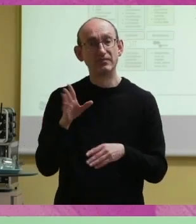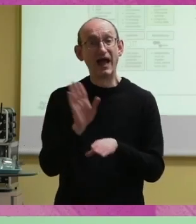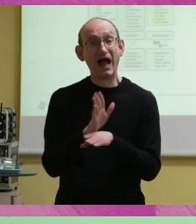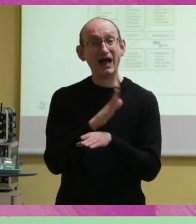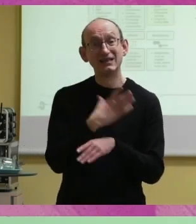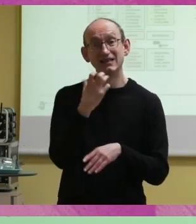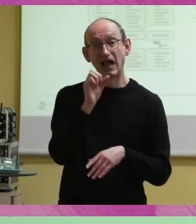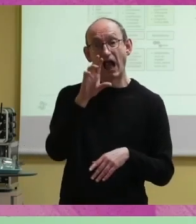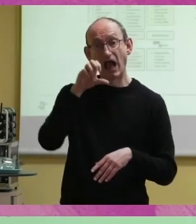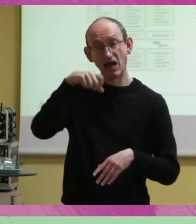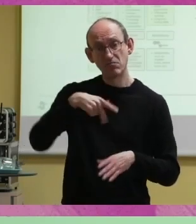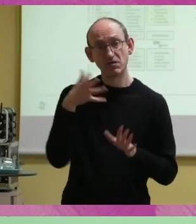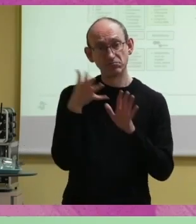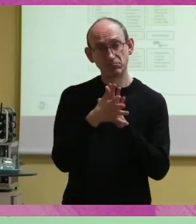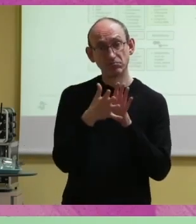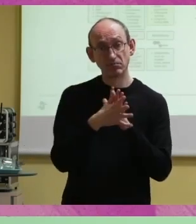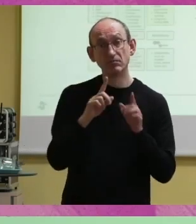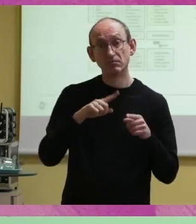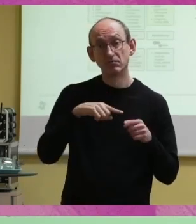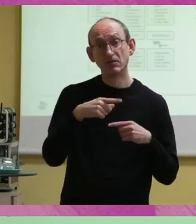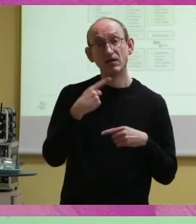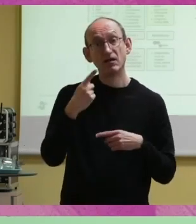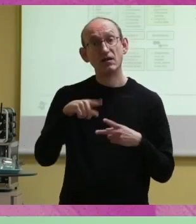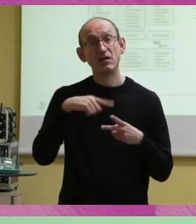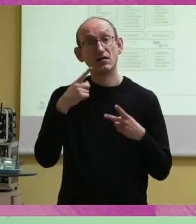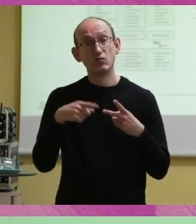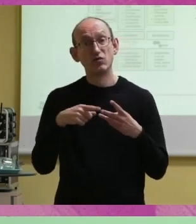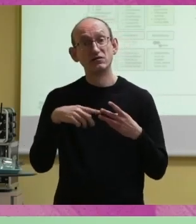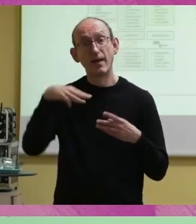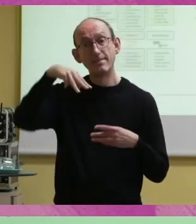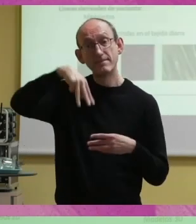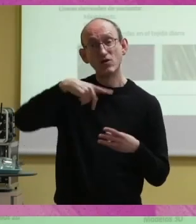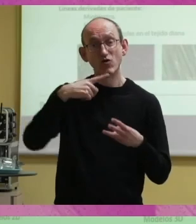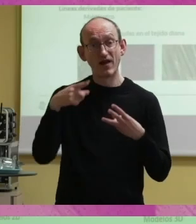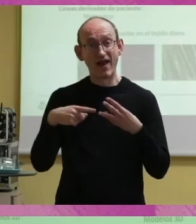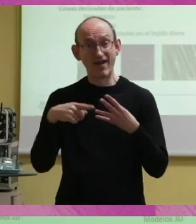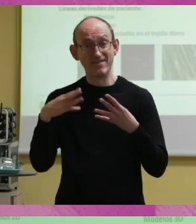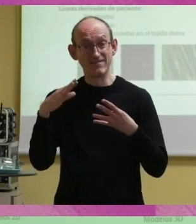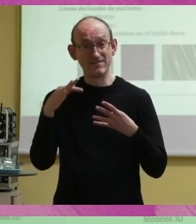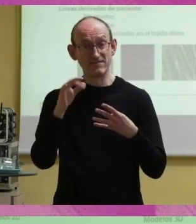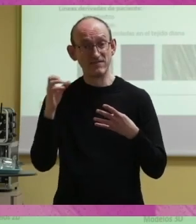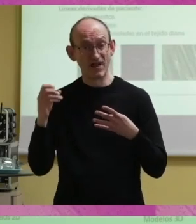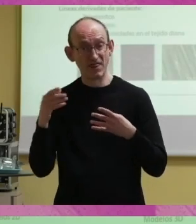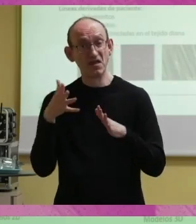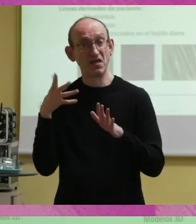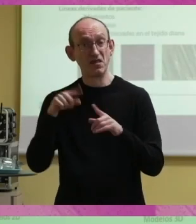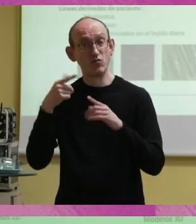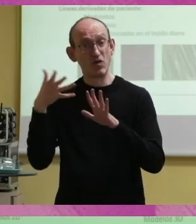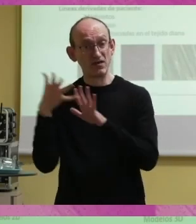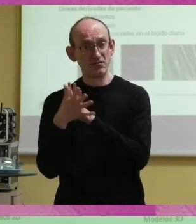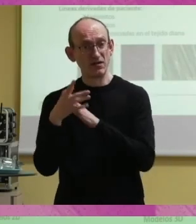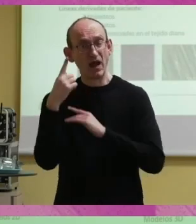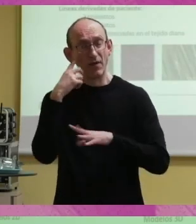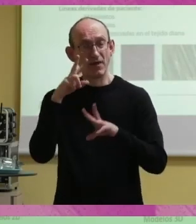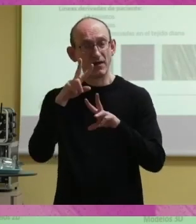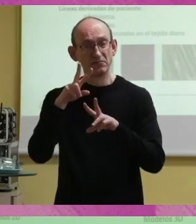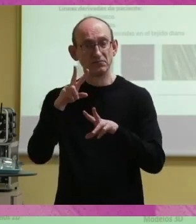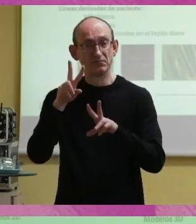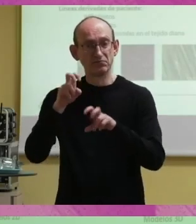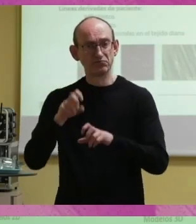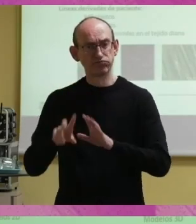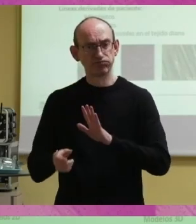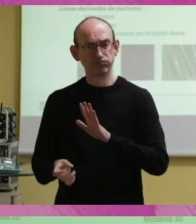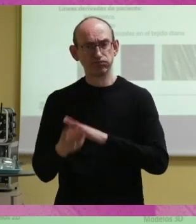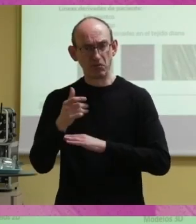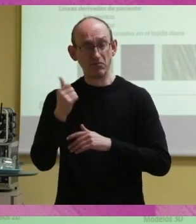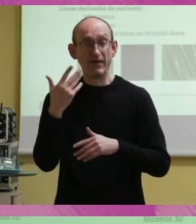Carmen y os lo van a explicar también Mariona y Frede para ir más allá en estas enfermedades. Están saliendo cosas